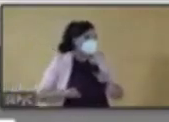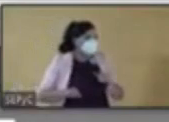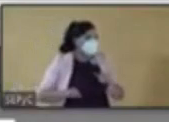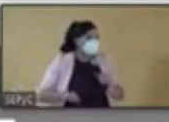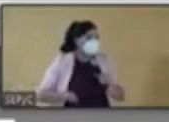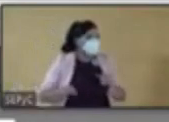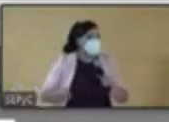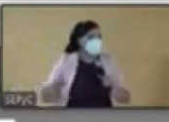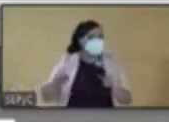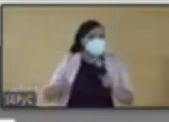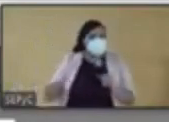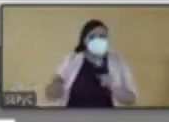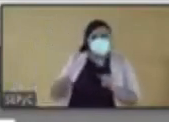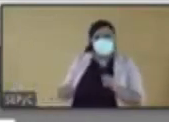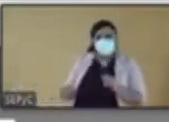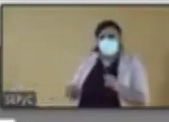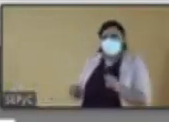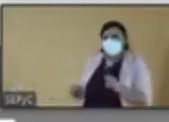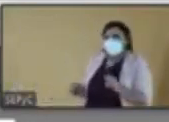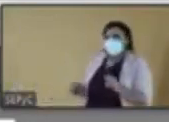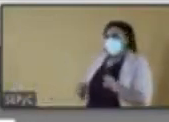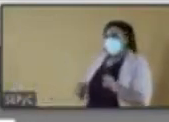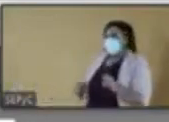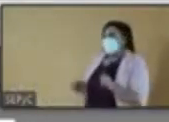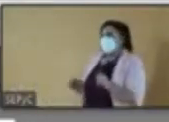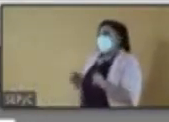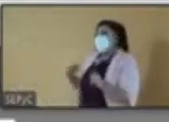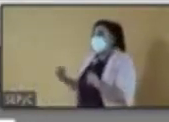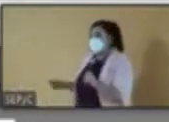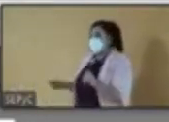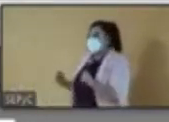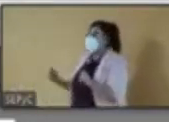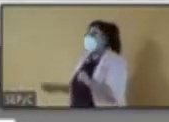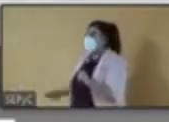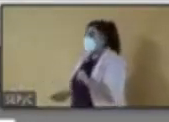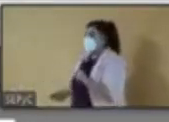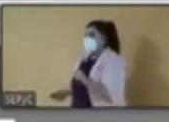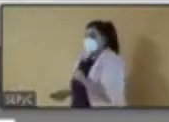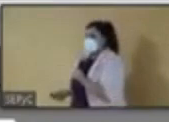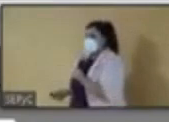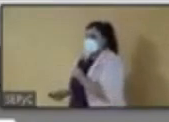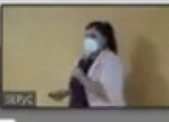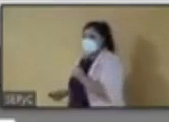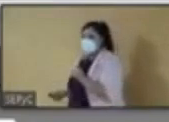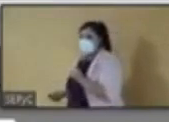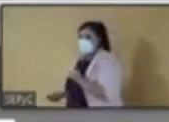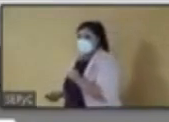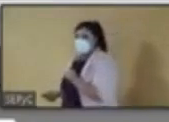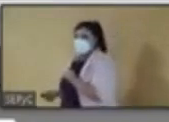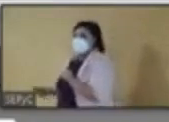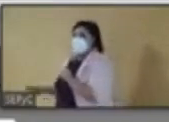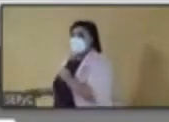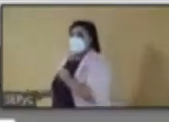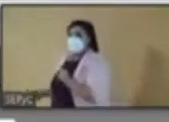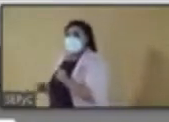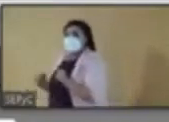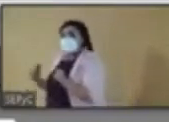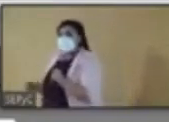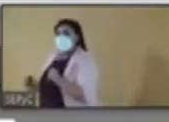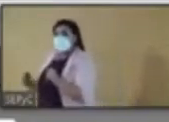Recordemos que para aquellos que este es el primer ejercicio que realizan presentando una declaración patrimonial y de